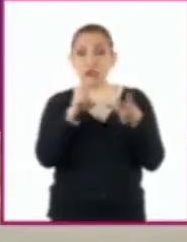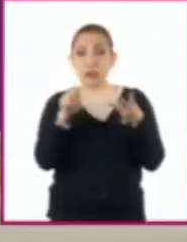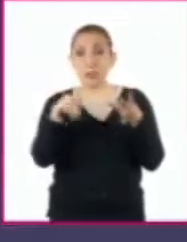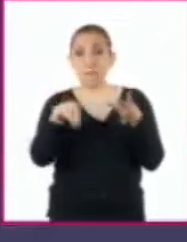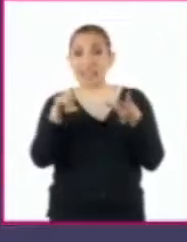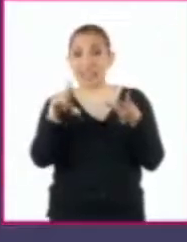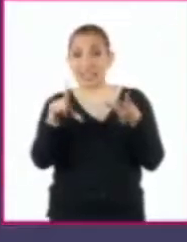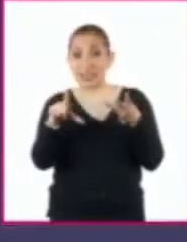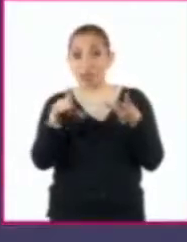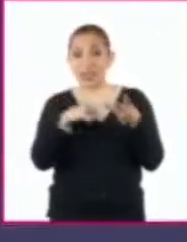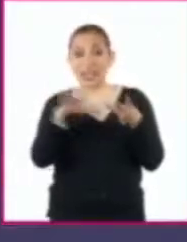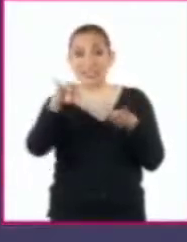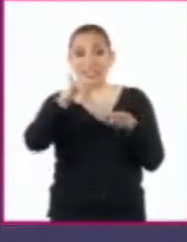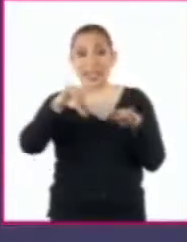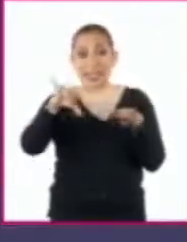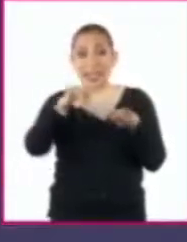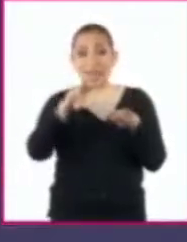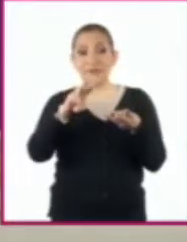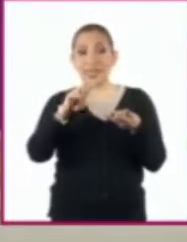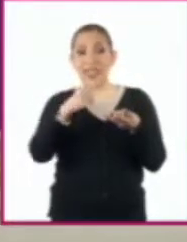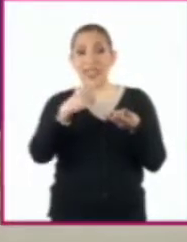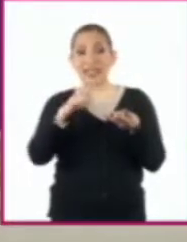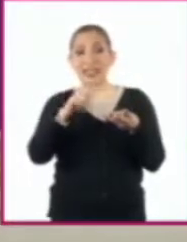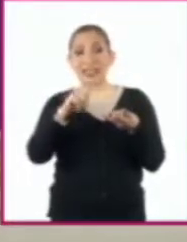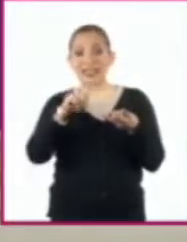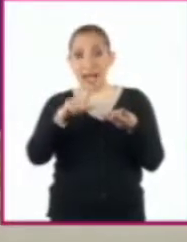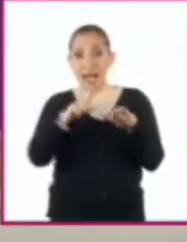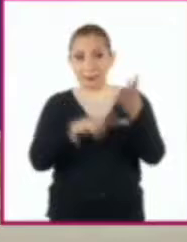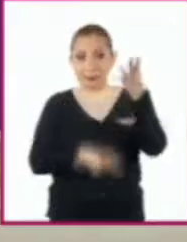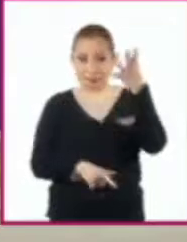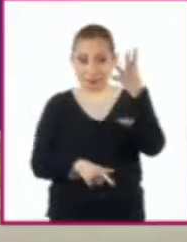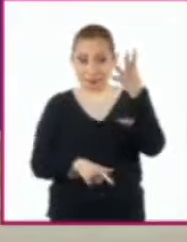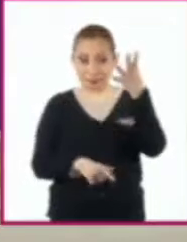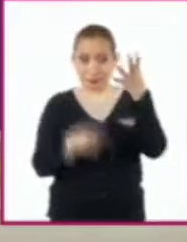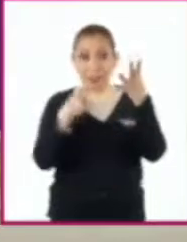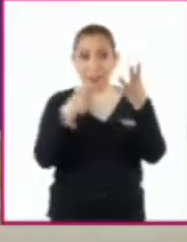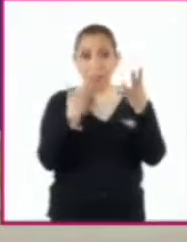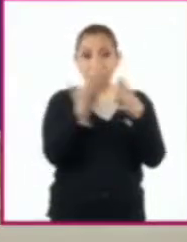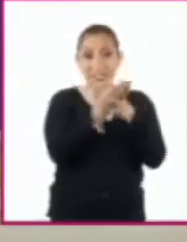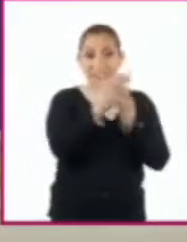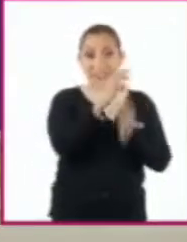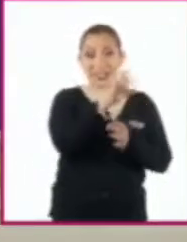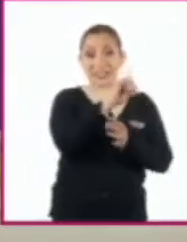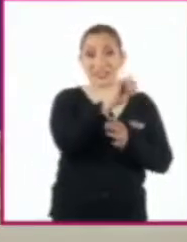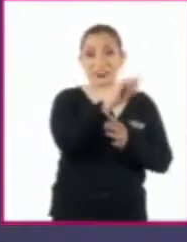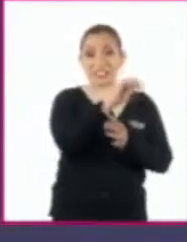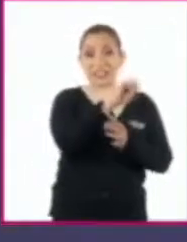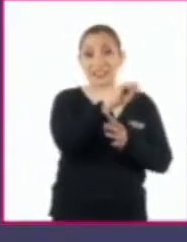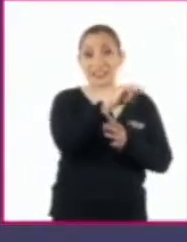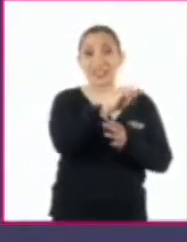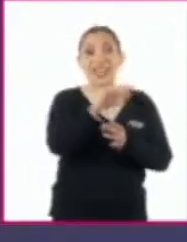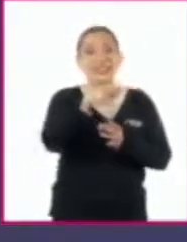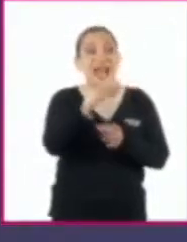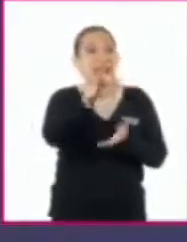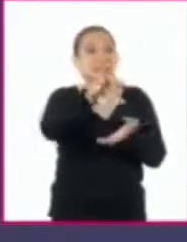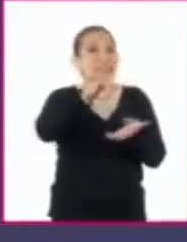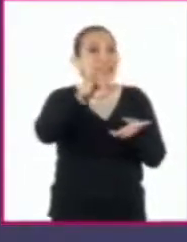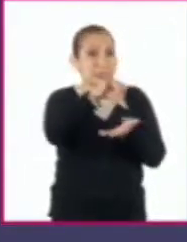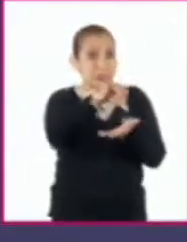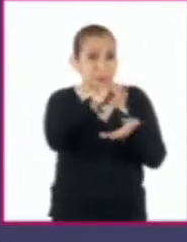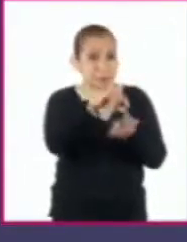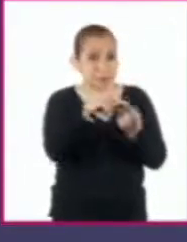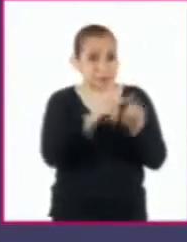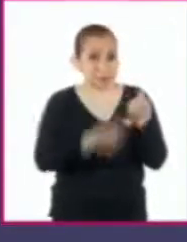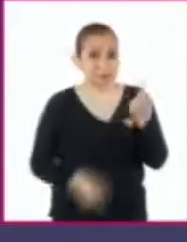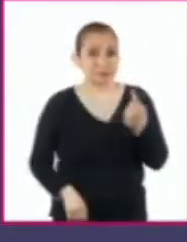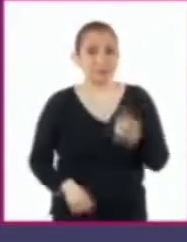200 mililitros de aceite vegetal. En este caso, la fase dispersante es el aceite.